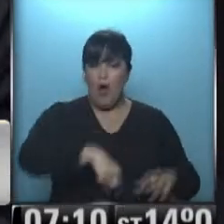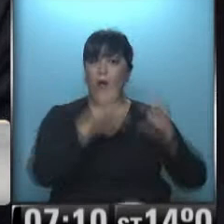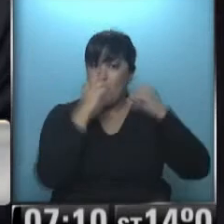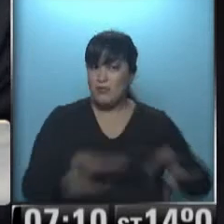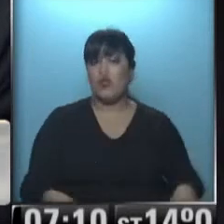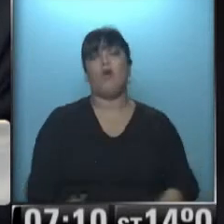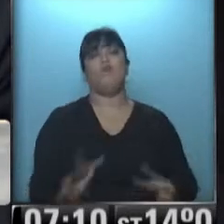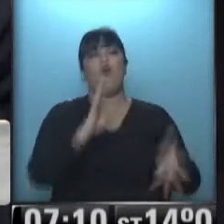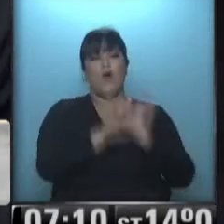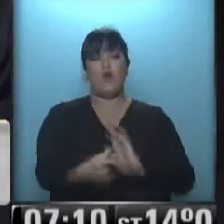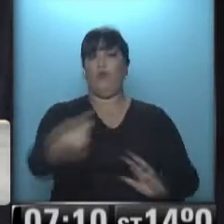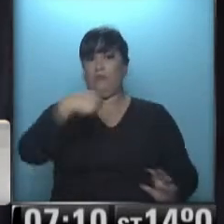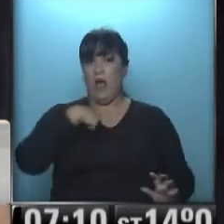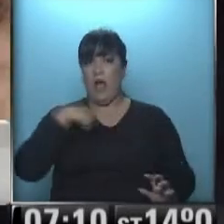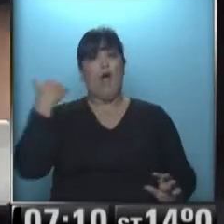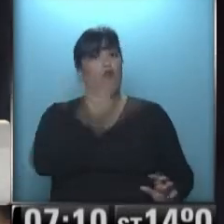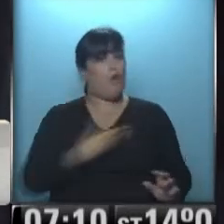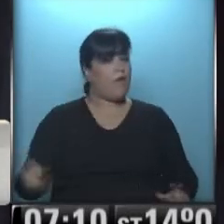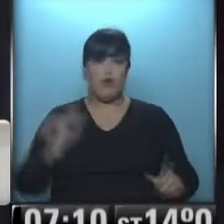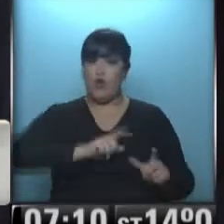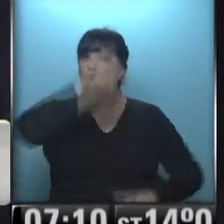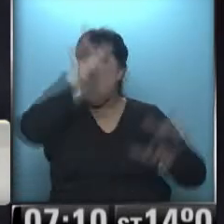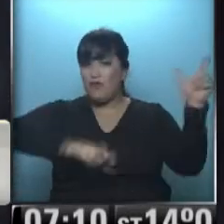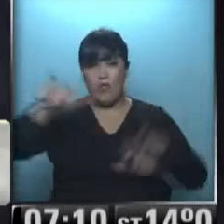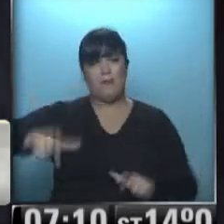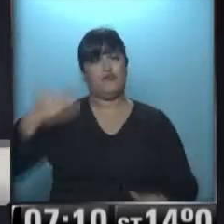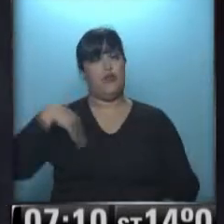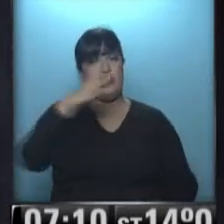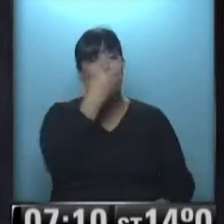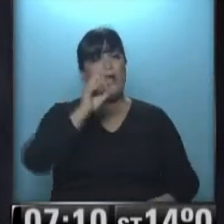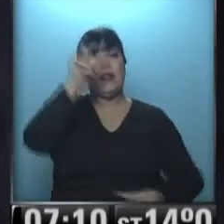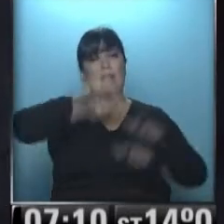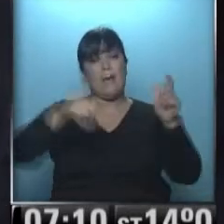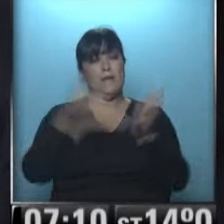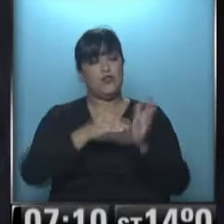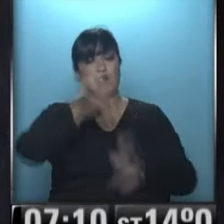al gobierno, afecta a los 40 millones de argentinos. Un anticipo.